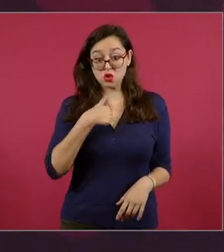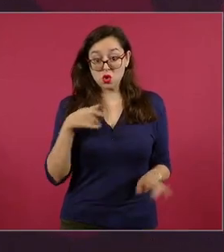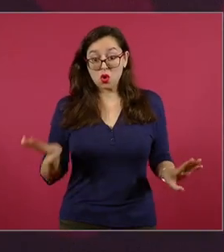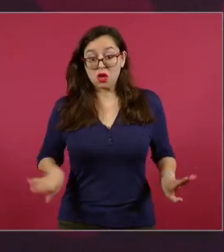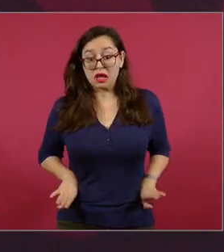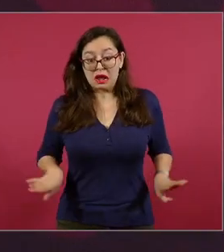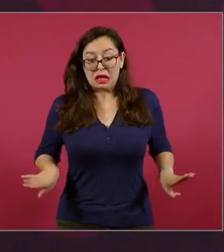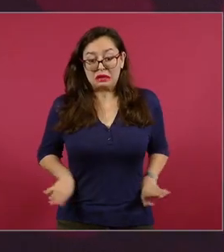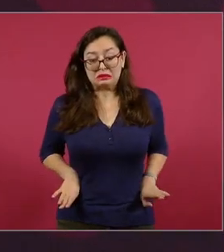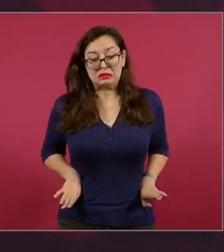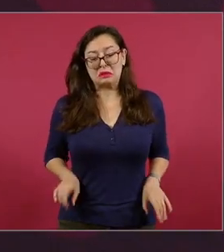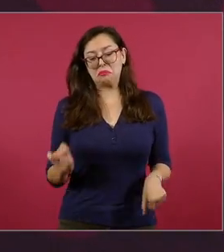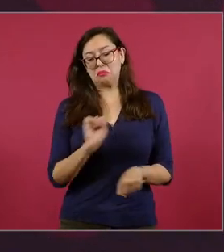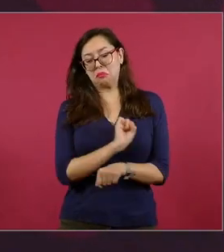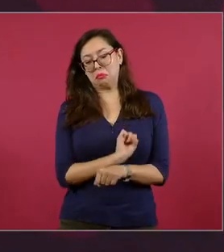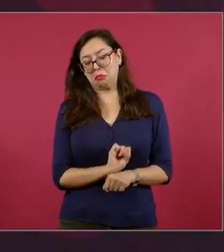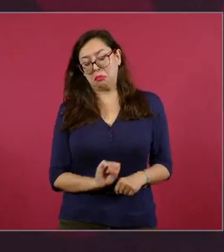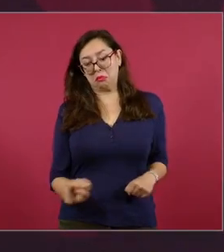Soy moderado.